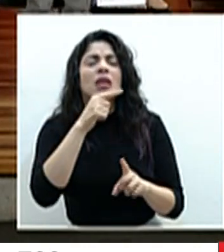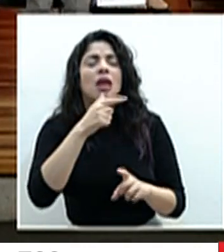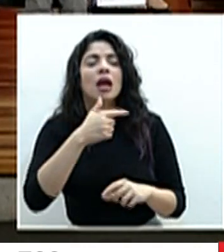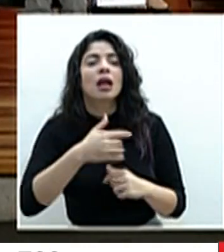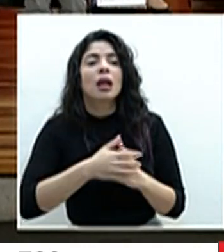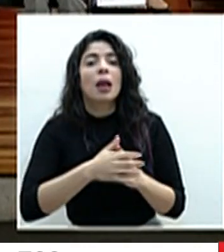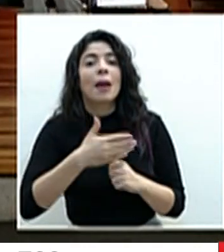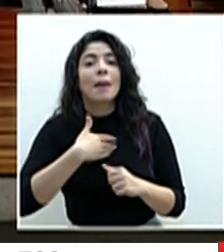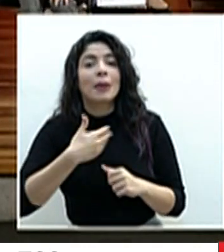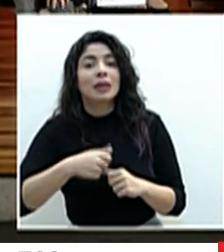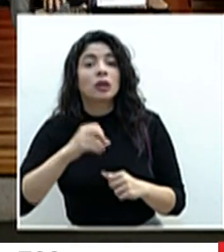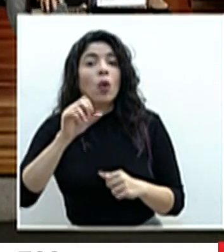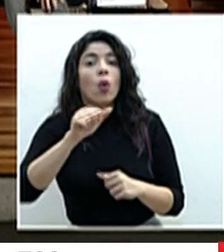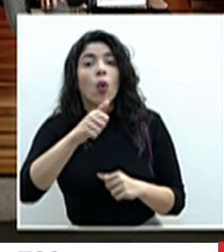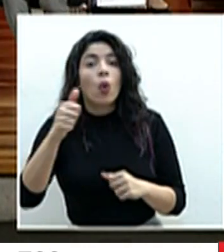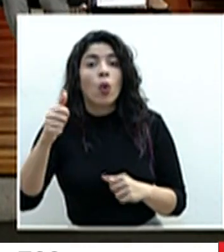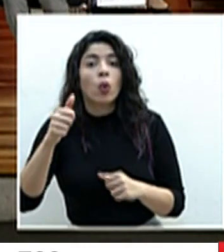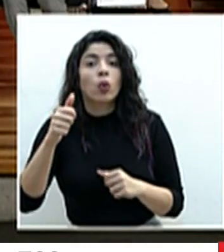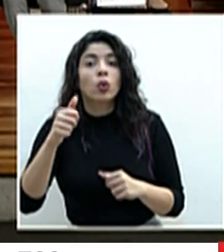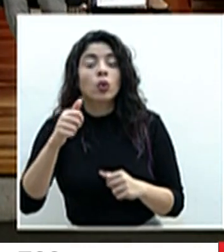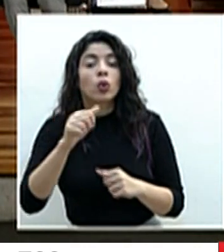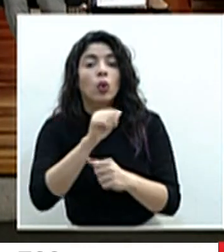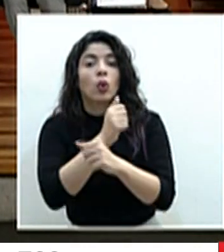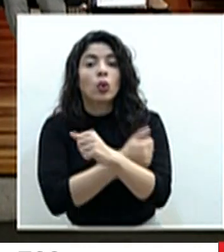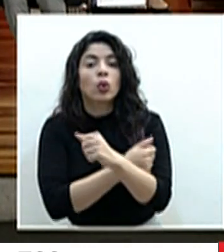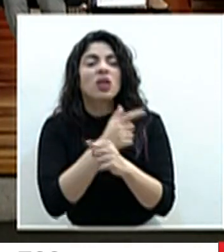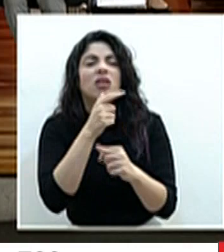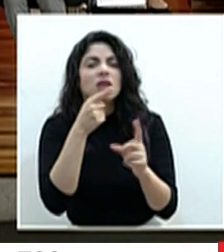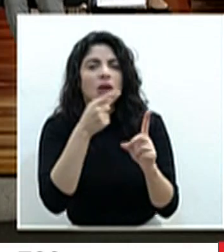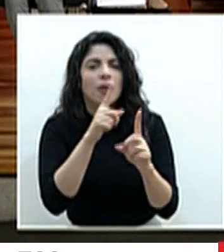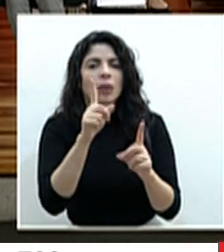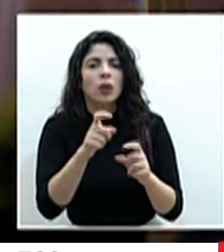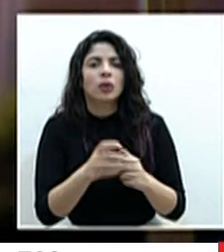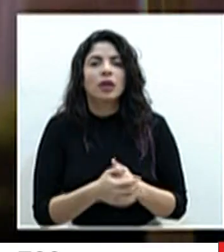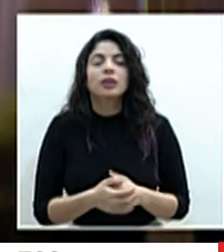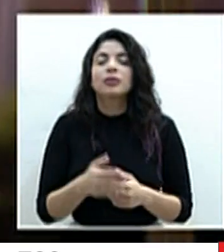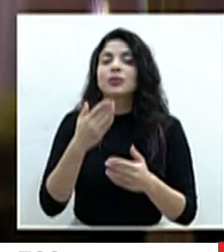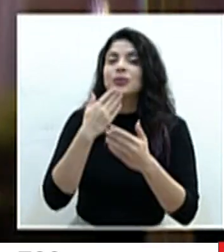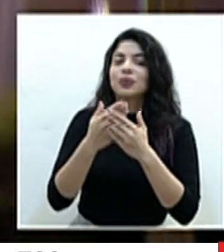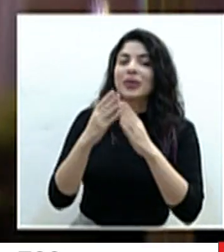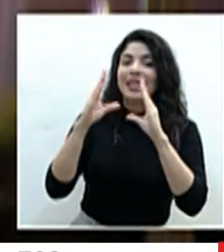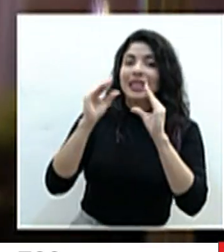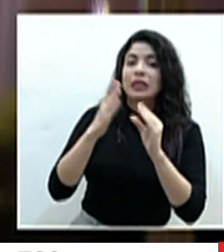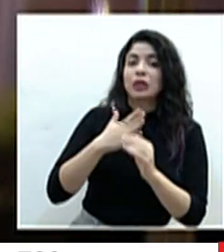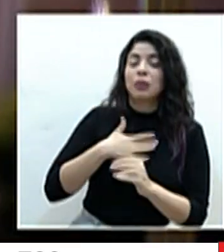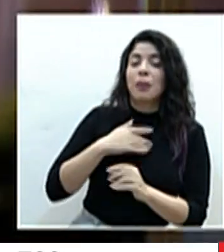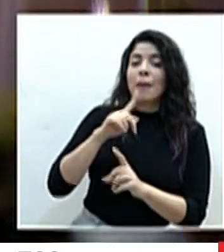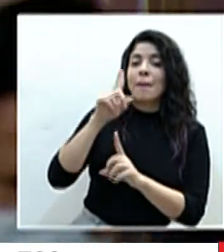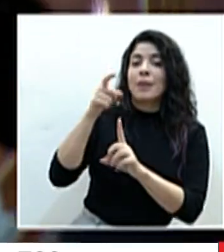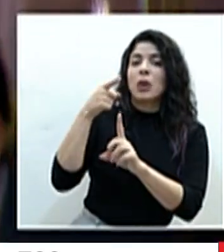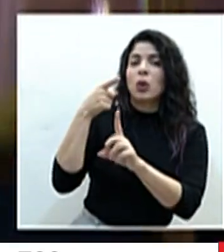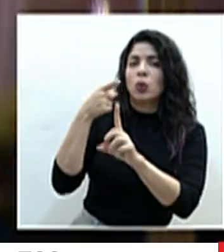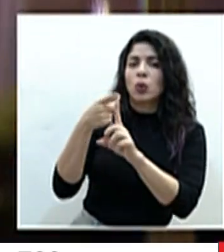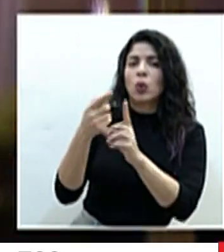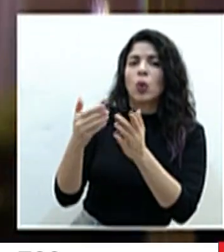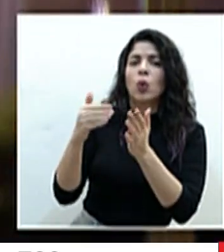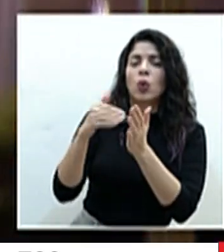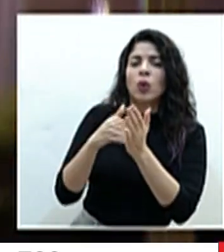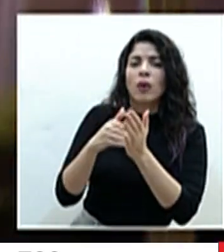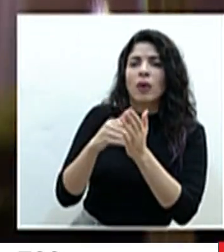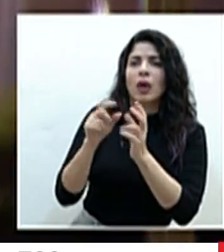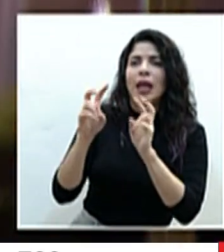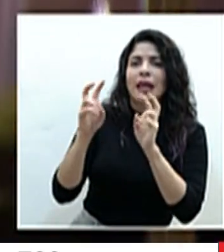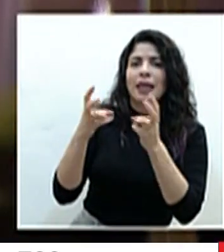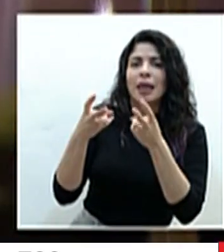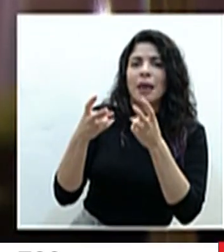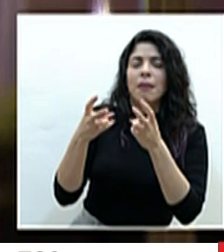tiene consulta a otros jerarcas, las podemos hacer posterior. Buenas tardes. Mi pregunta tiene que ver nuevamente con este tema